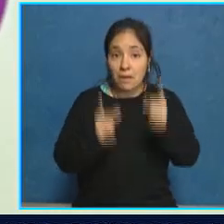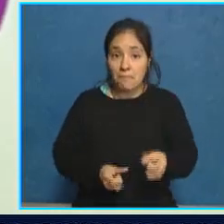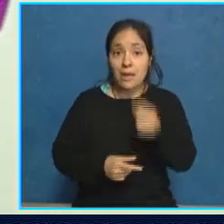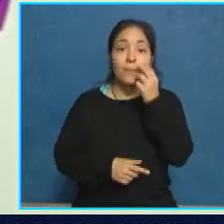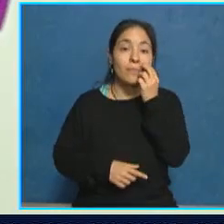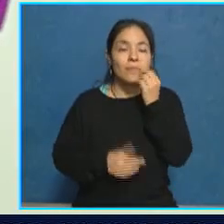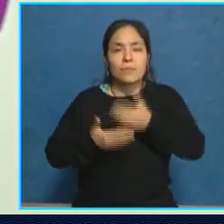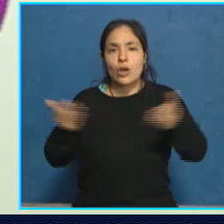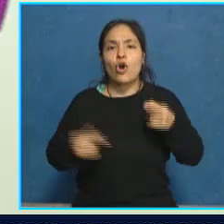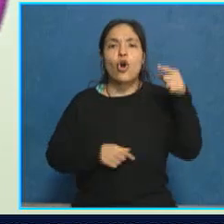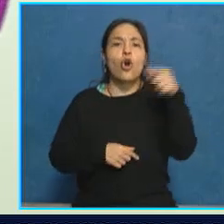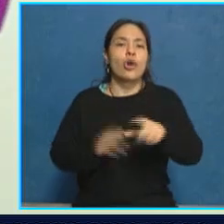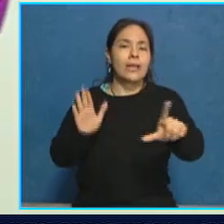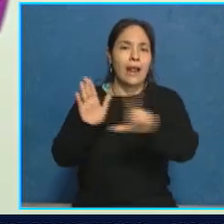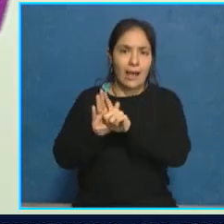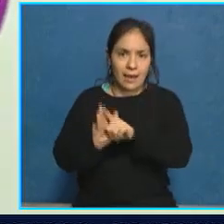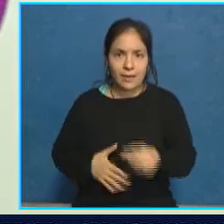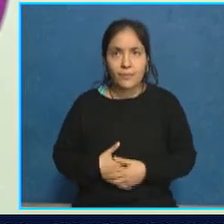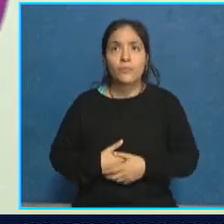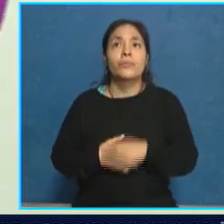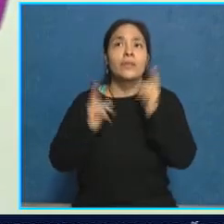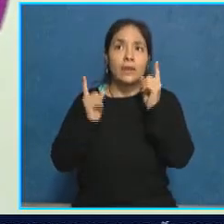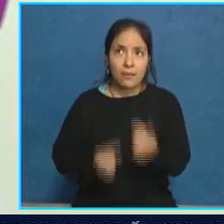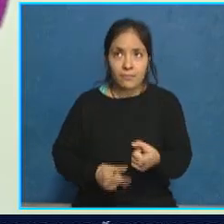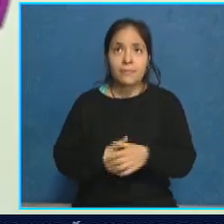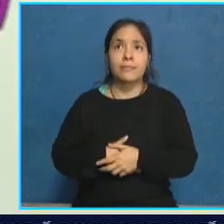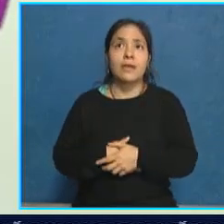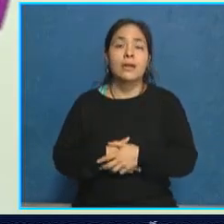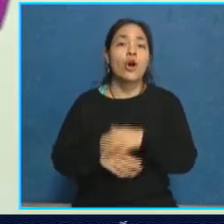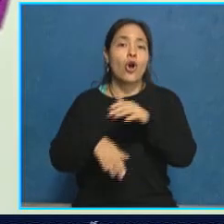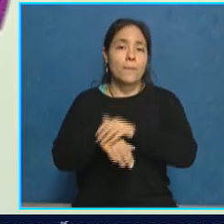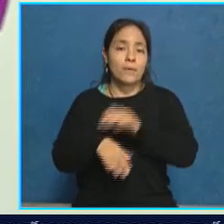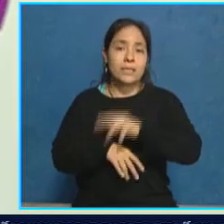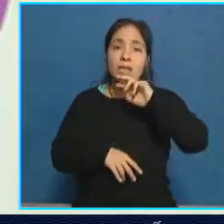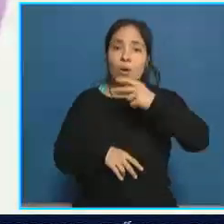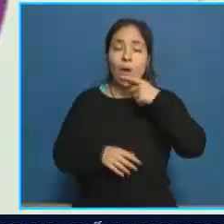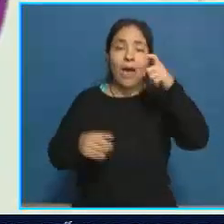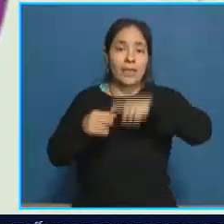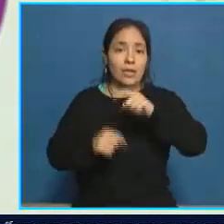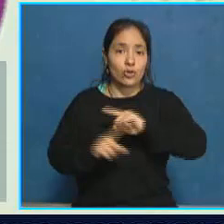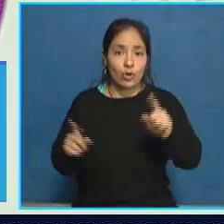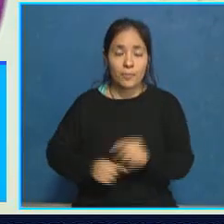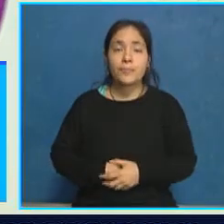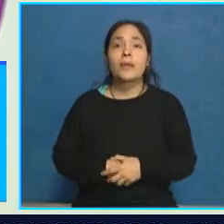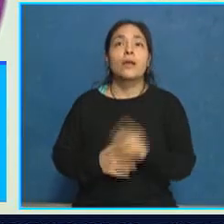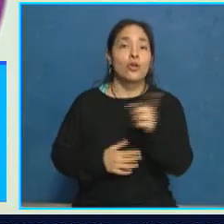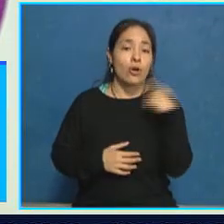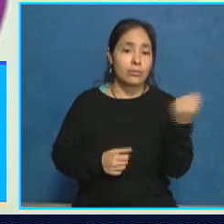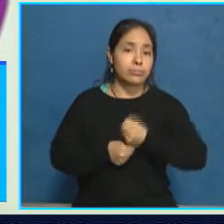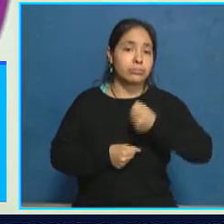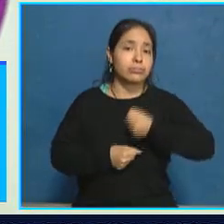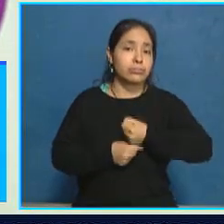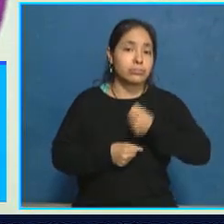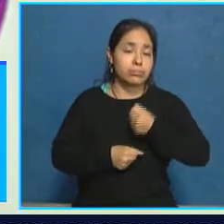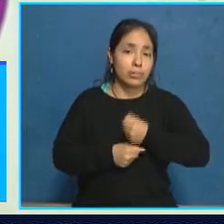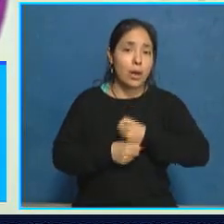digamos, en contra de la ley, así que también estaba el compromiso de la gente de San Juan de no adherir. Estamos trabajando con el resto